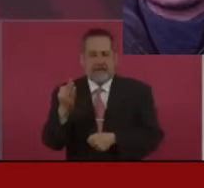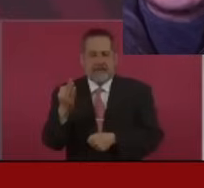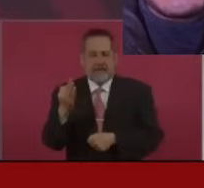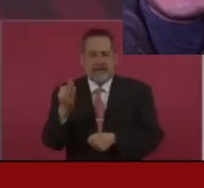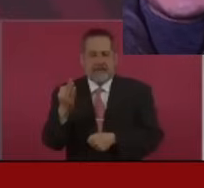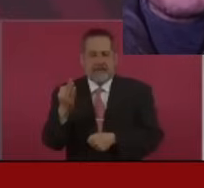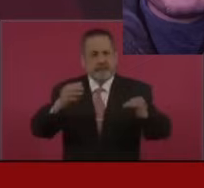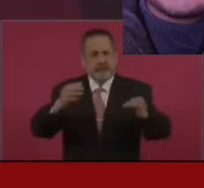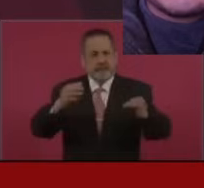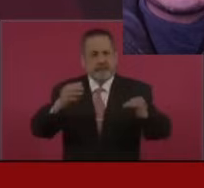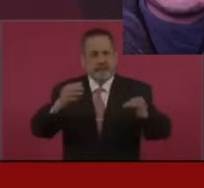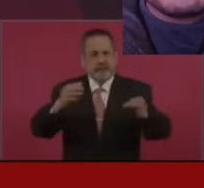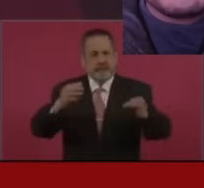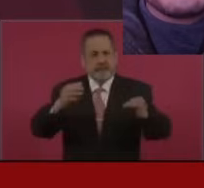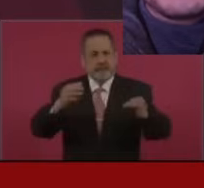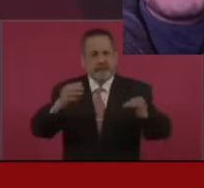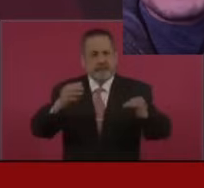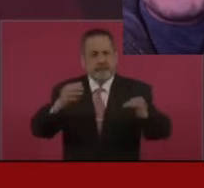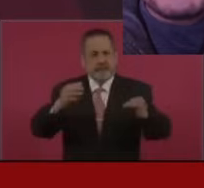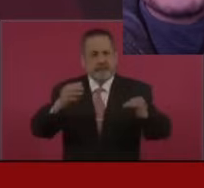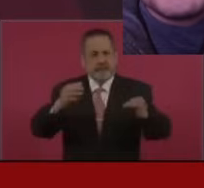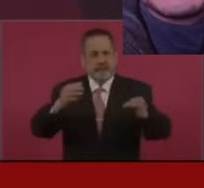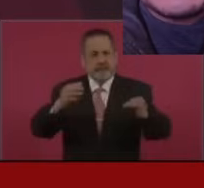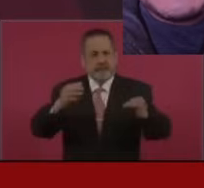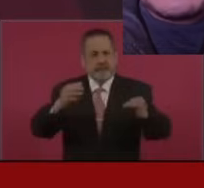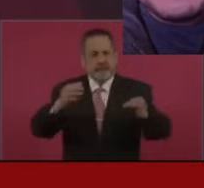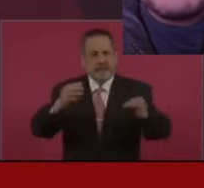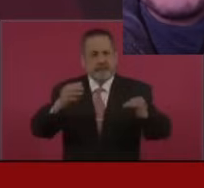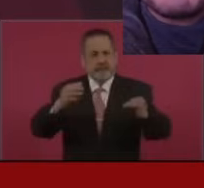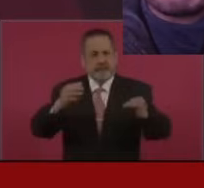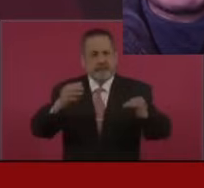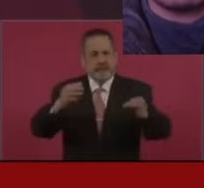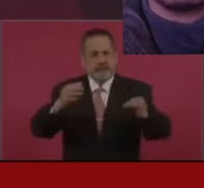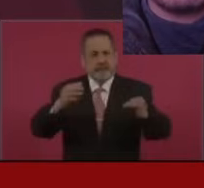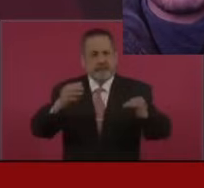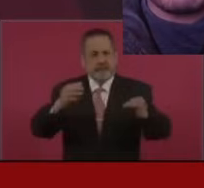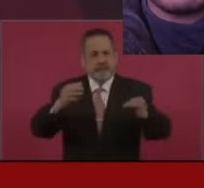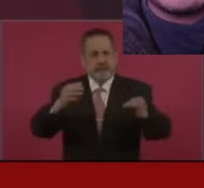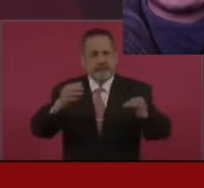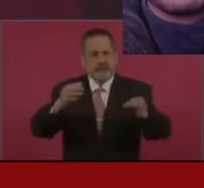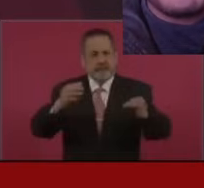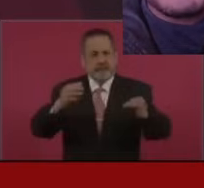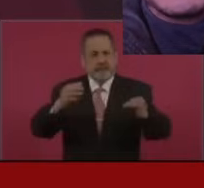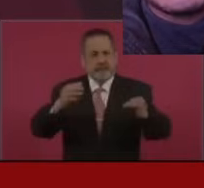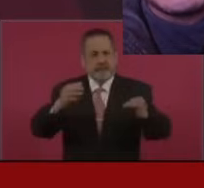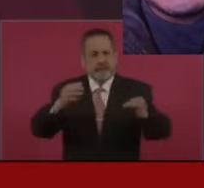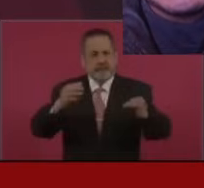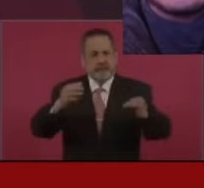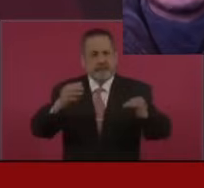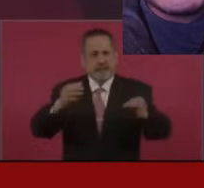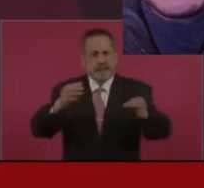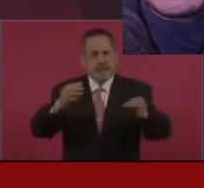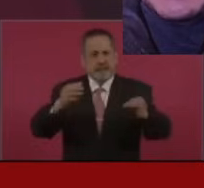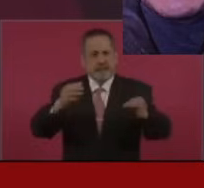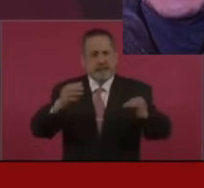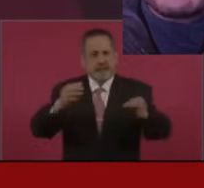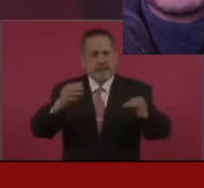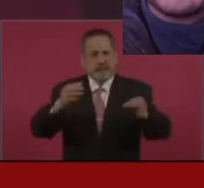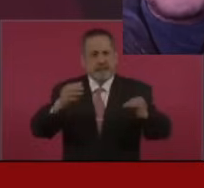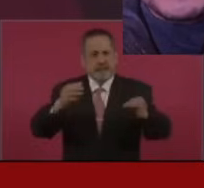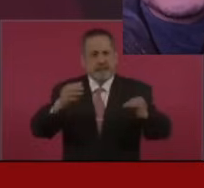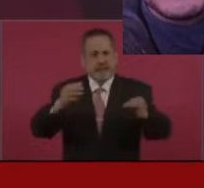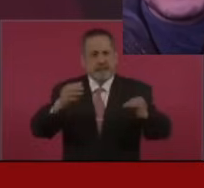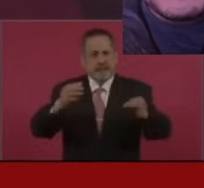Que se agarren, porque el día 5 de febrero ya lo puso el presidente. Va con todo, con las reformas, los deja en la calle,